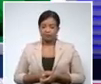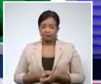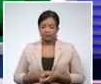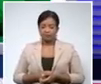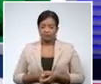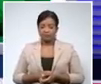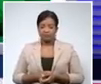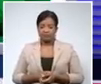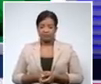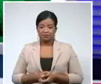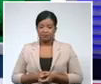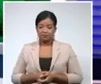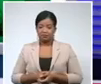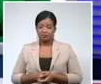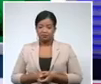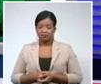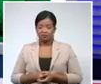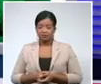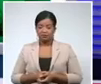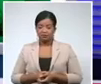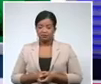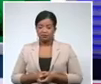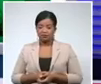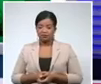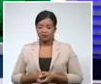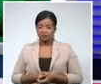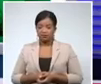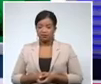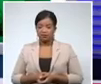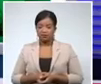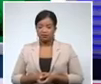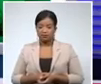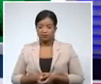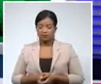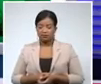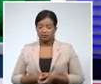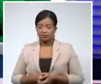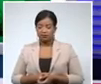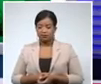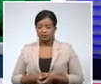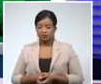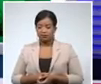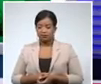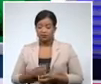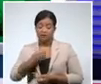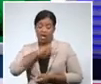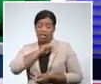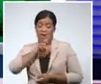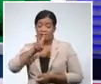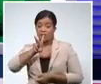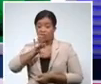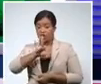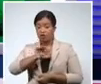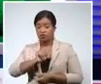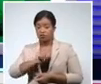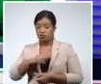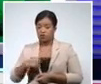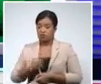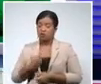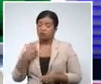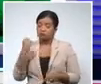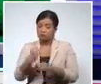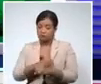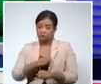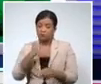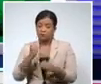casos importados, son casos importados. 28 en el día de ayer, se trabaja todavía para